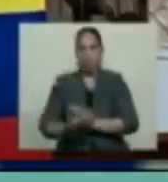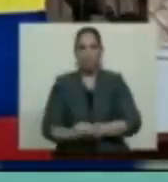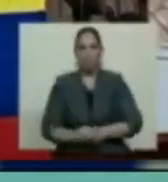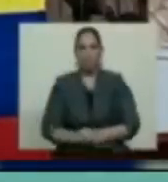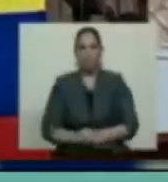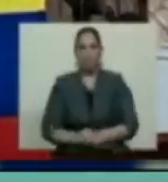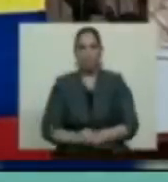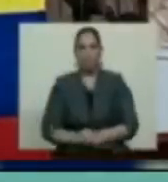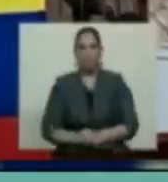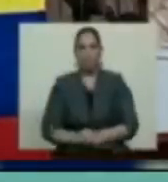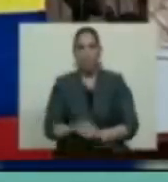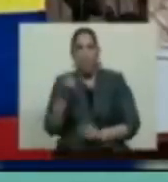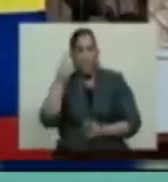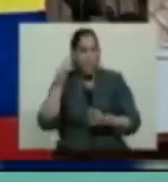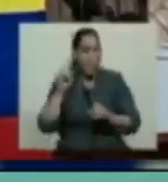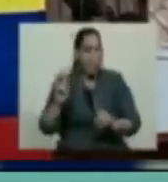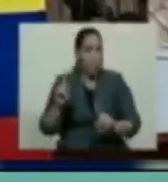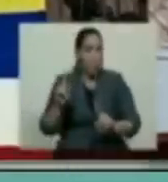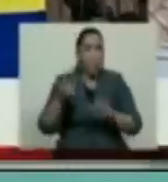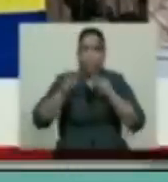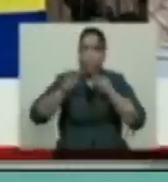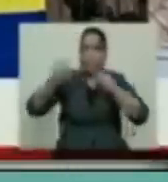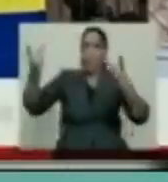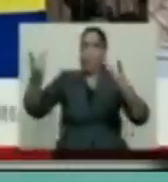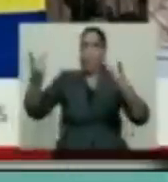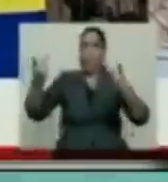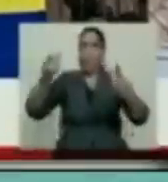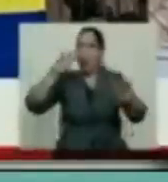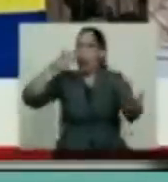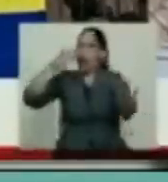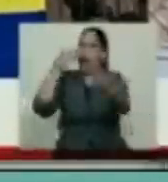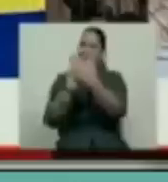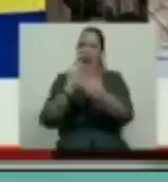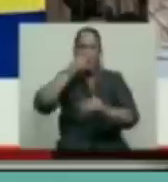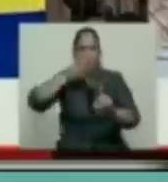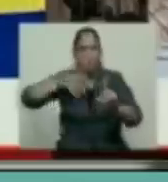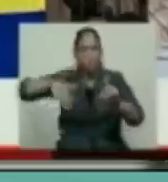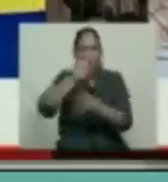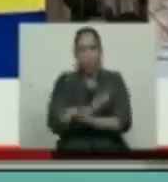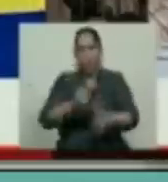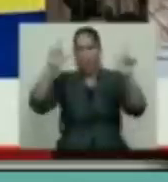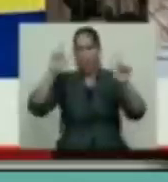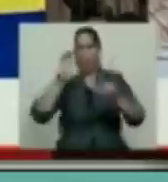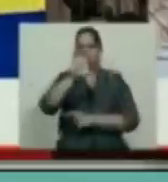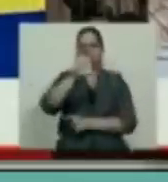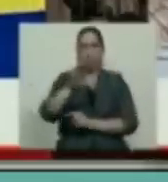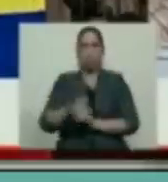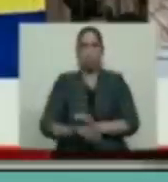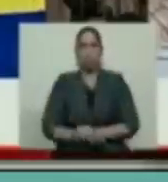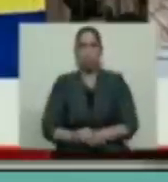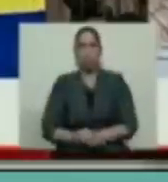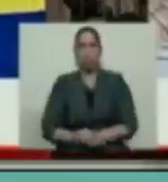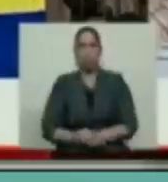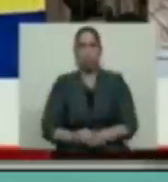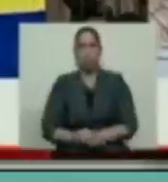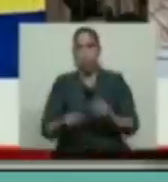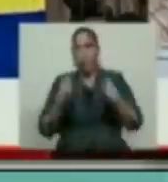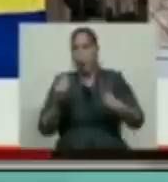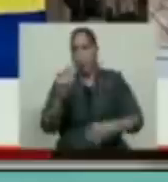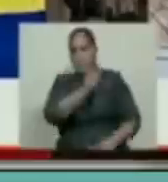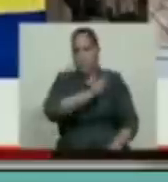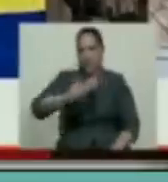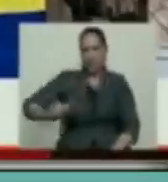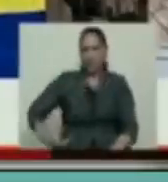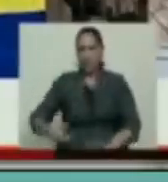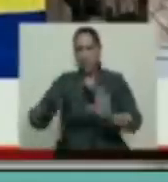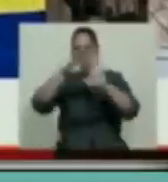Perdón, Maduro necesita a Estados Unidos en cuanto a retórica. El relato chavista desde siempre tuvo un gran enemigo. Cualquier relato populista construye